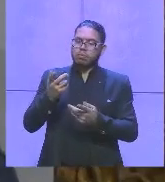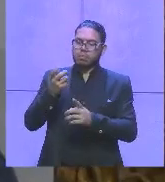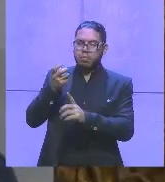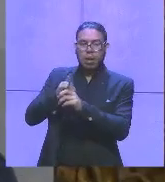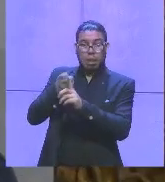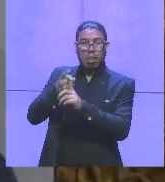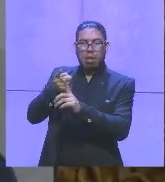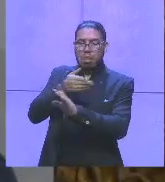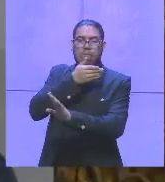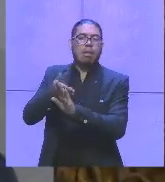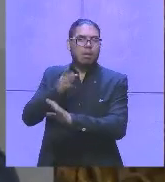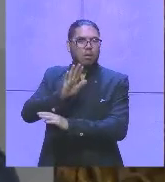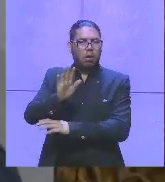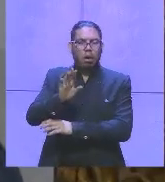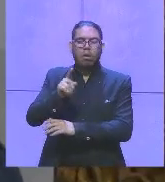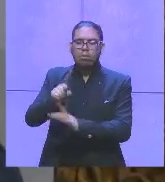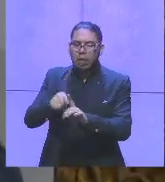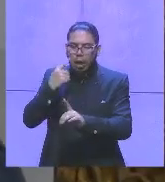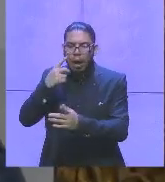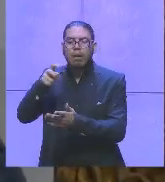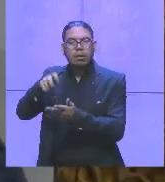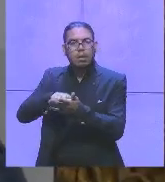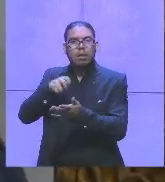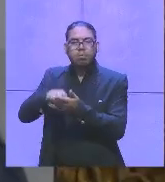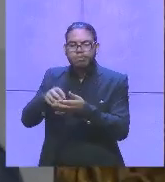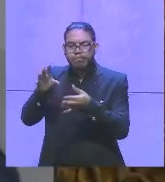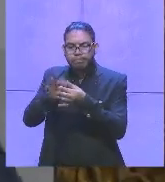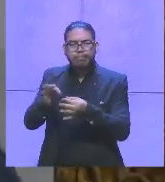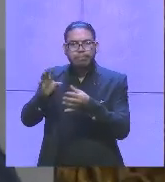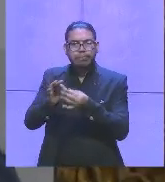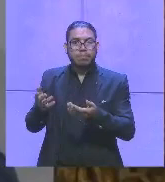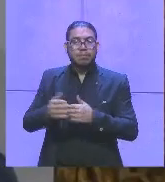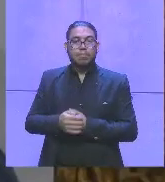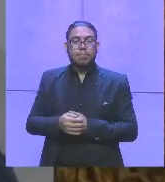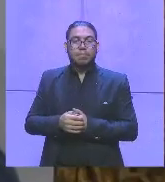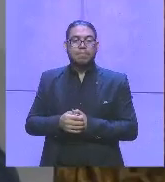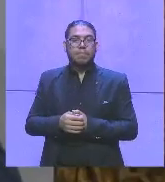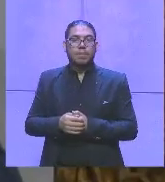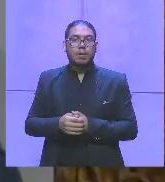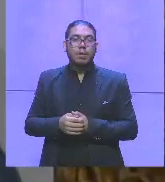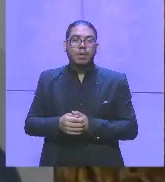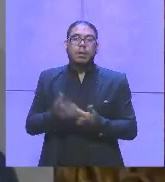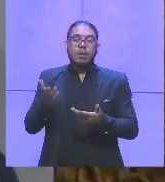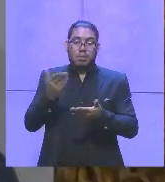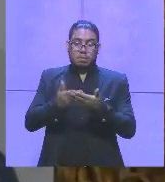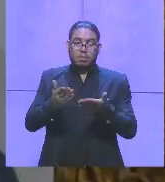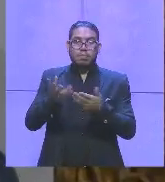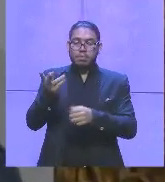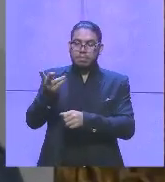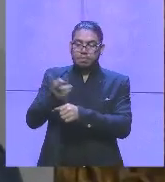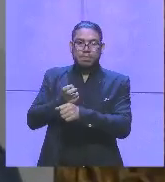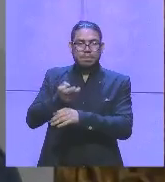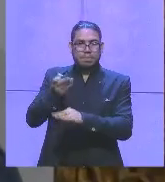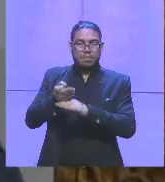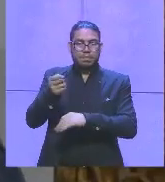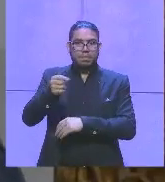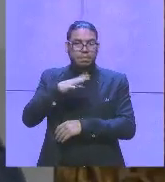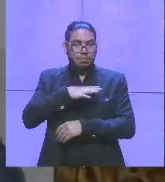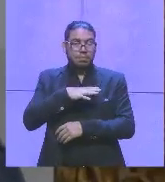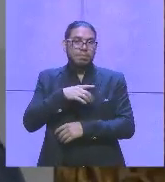constructivo. Y creo que pues, el resultado, ahora nuestra y nuestro invitado le platicarán, pero creo